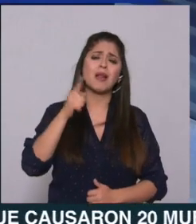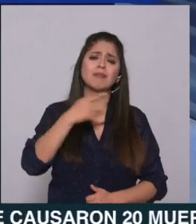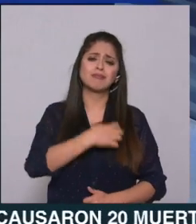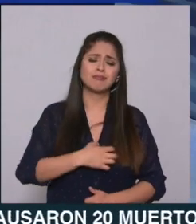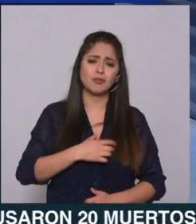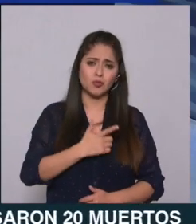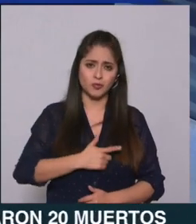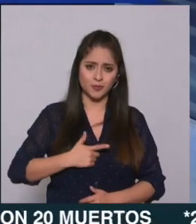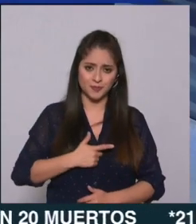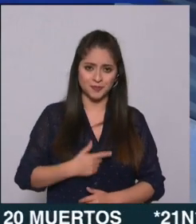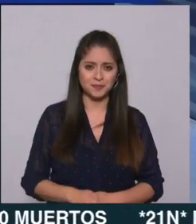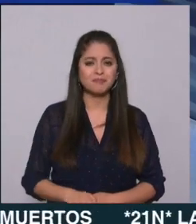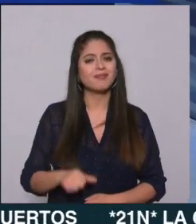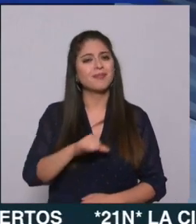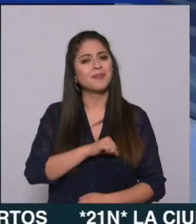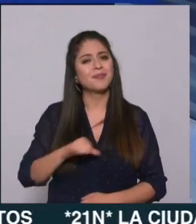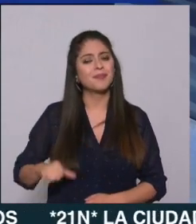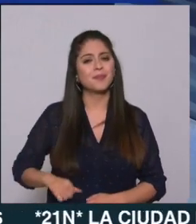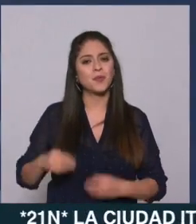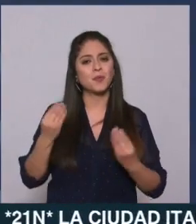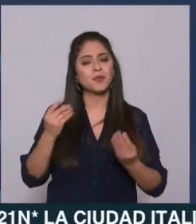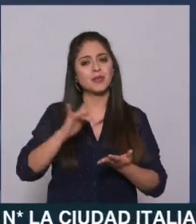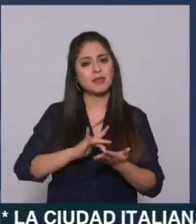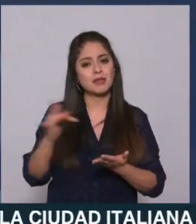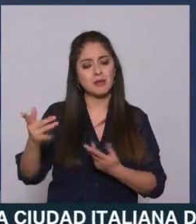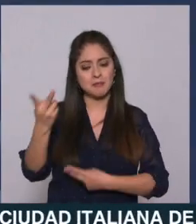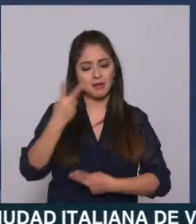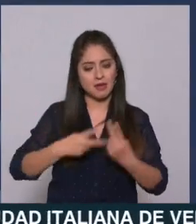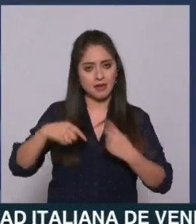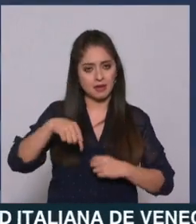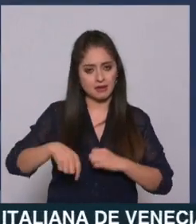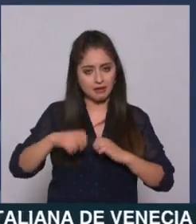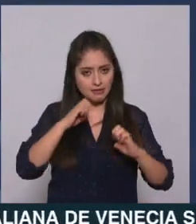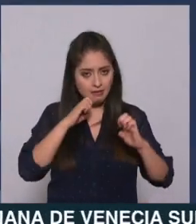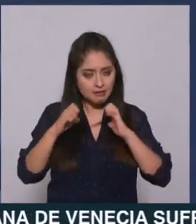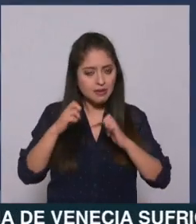alcalde Sánchez, muchísimas gracias por habernos acompañado Muchas y por gracias a invitarnos al municipio. Claro Ahí que estamos. sí.